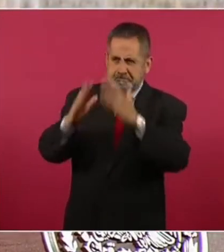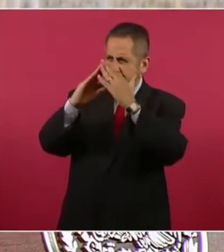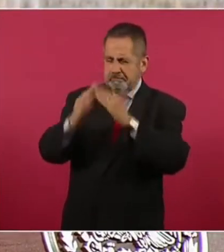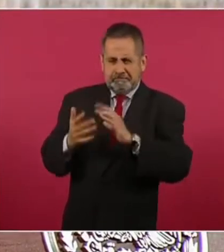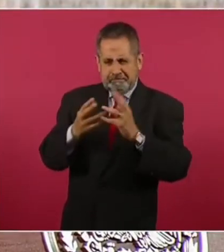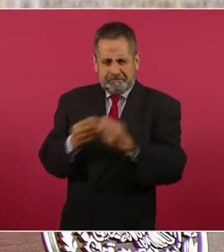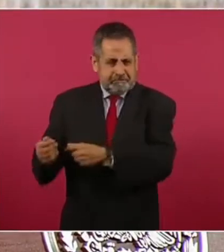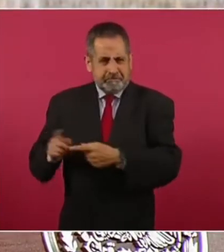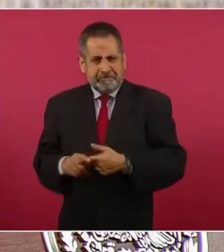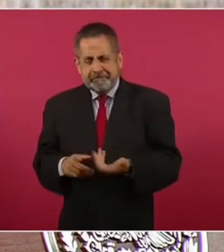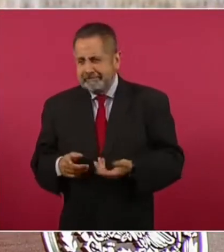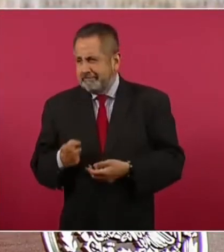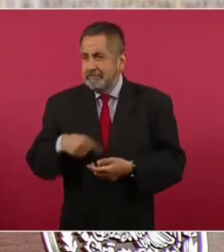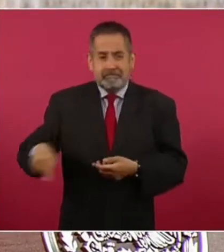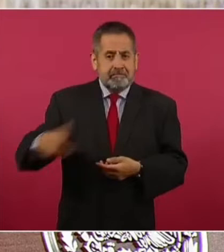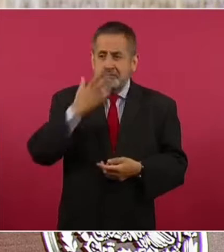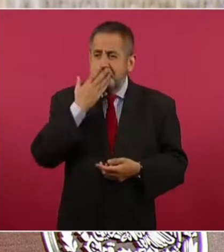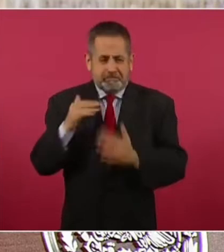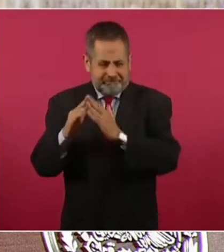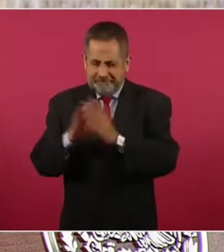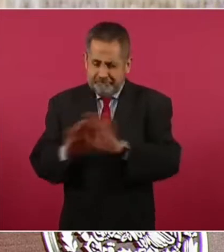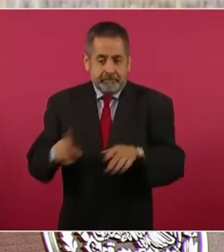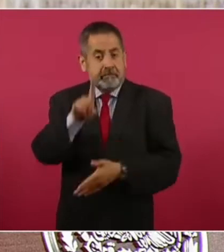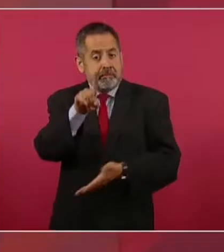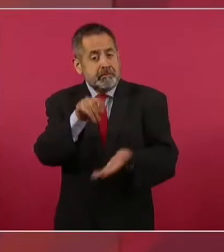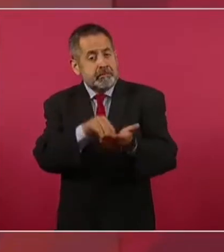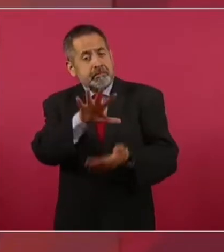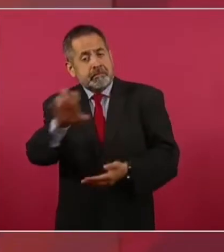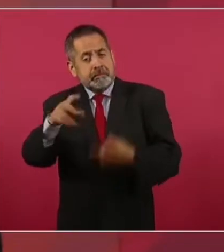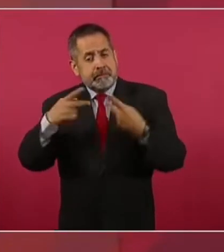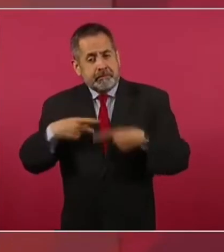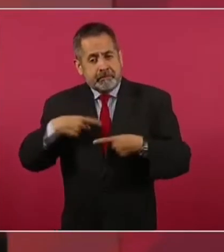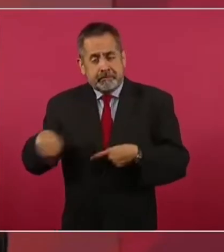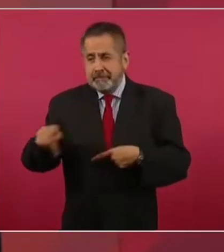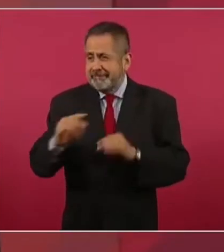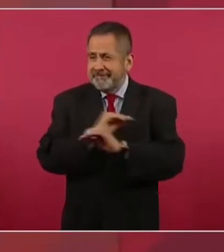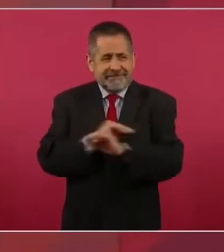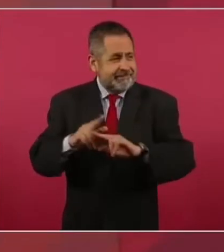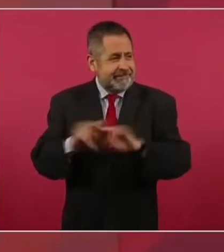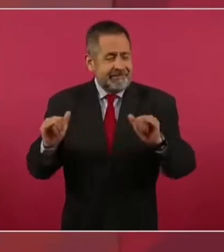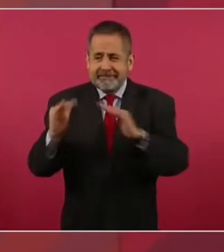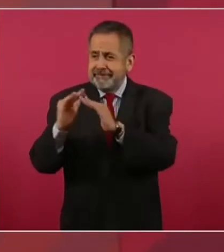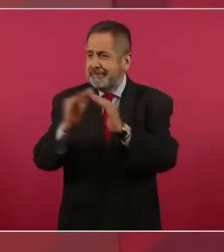Hay 1,500 damnificados en la costa de Oaxaca que se quedaron sin vivienda.